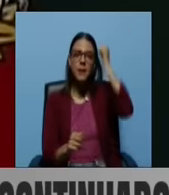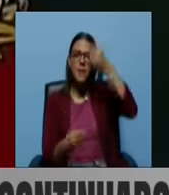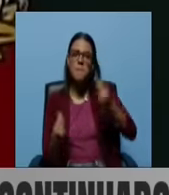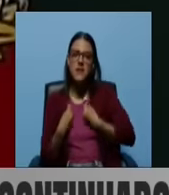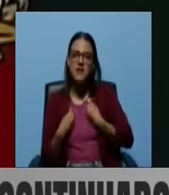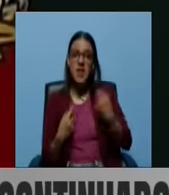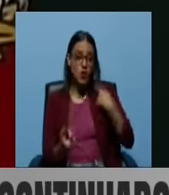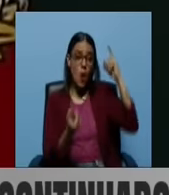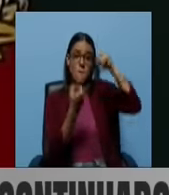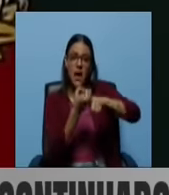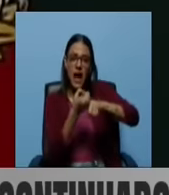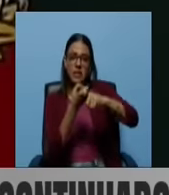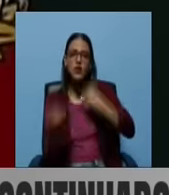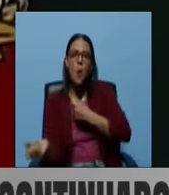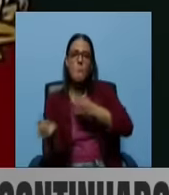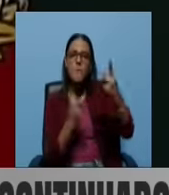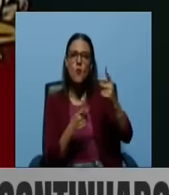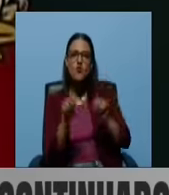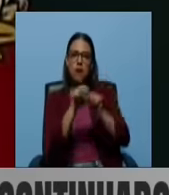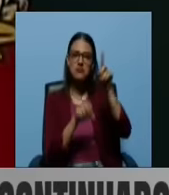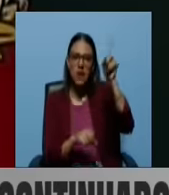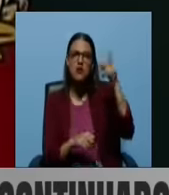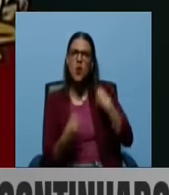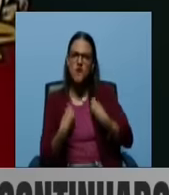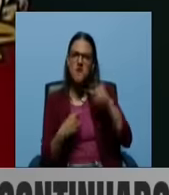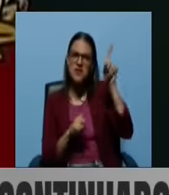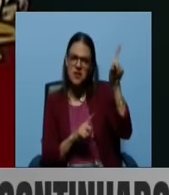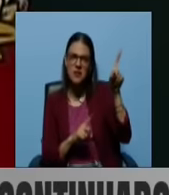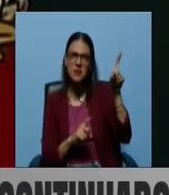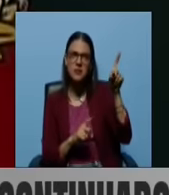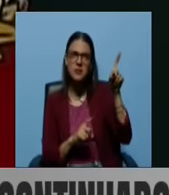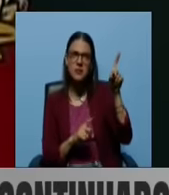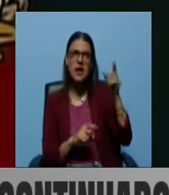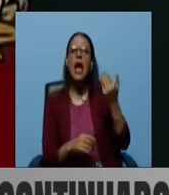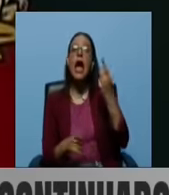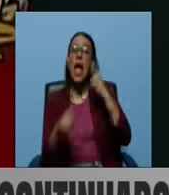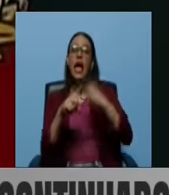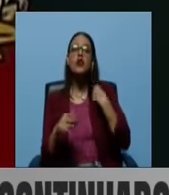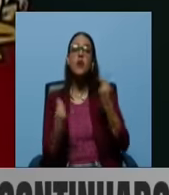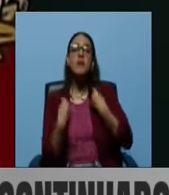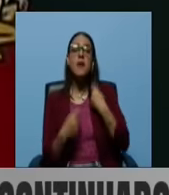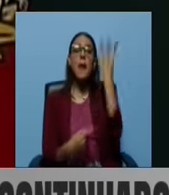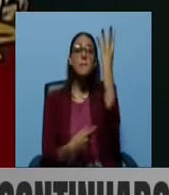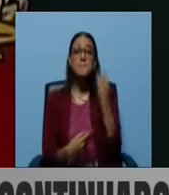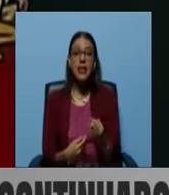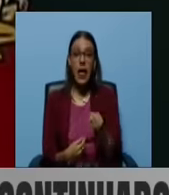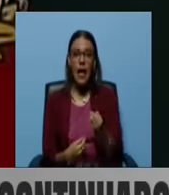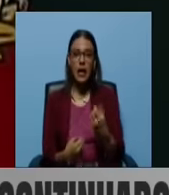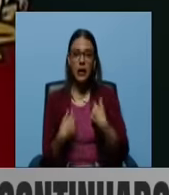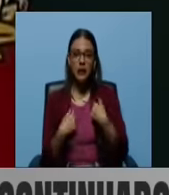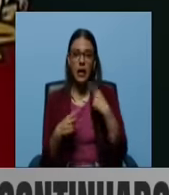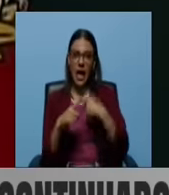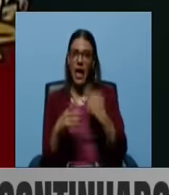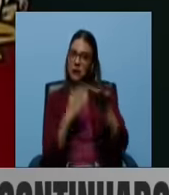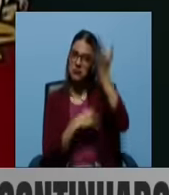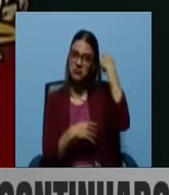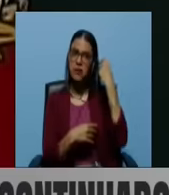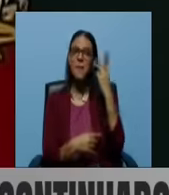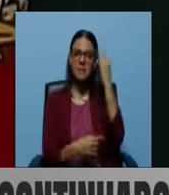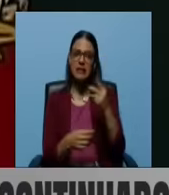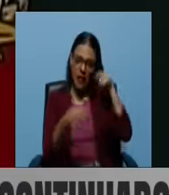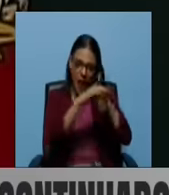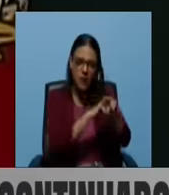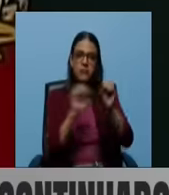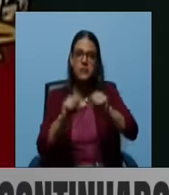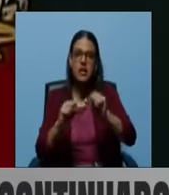Desde que me casé. Primer tiempo viví por aquí en la entrada de Petare. En Petare, pues.